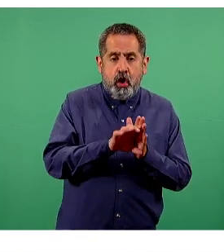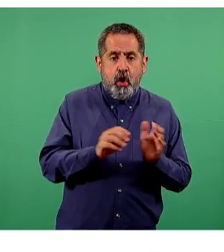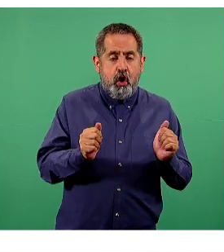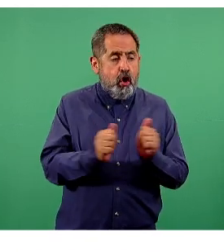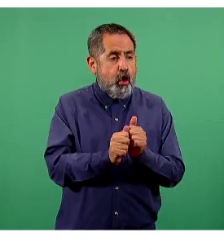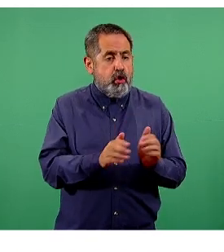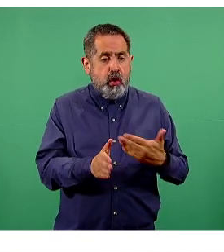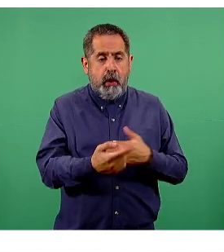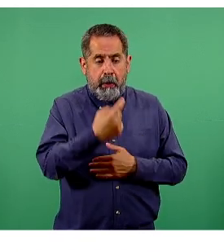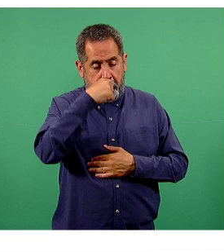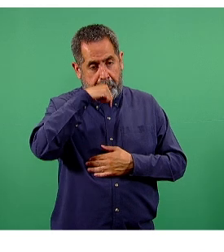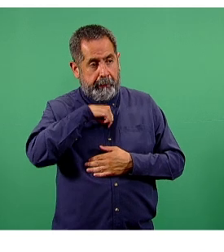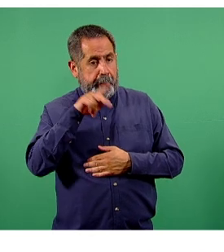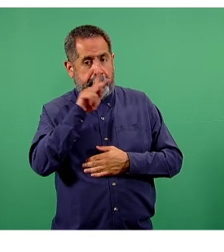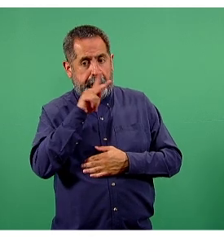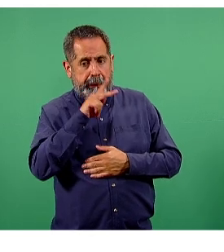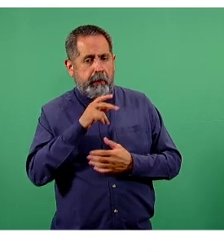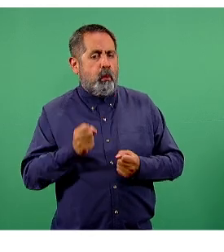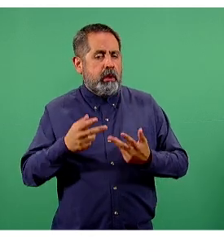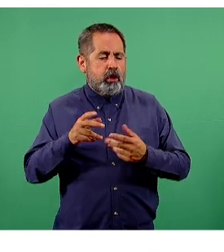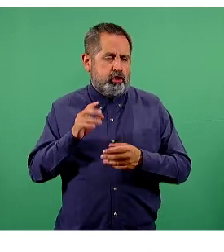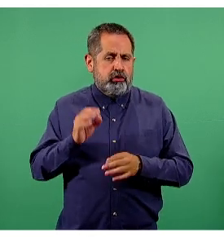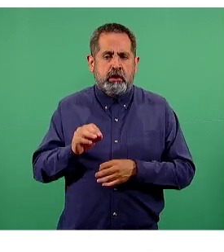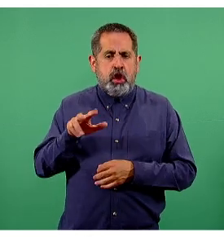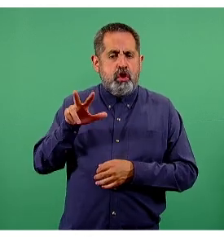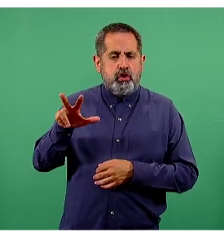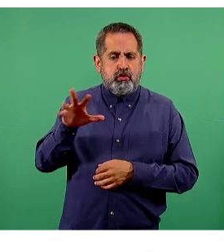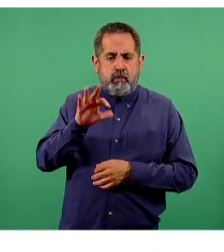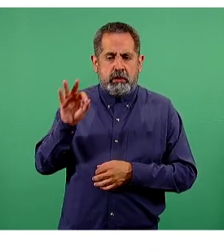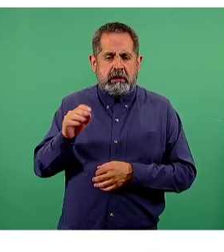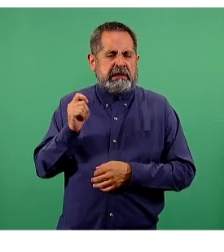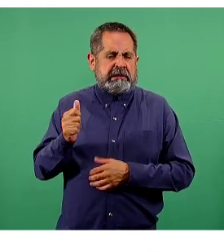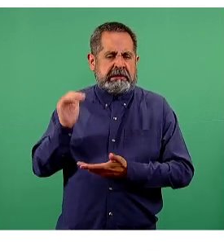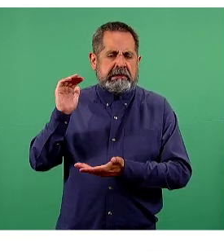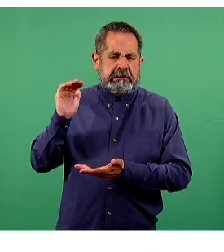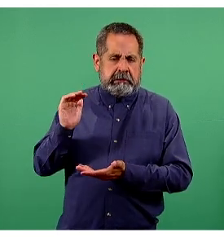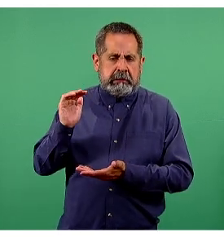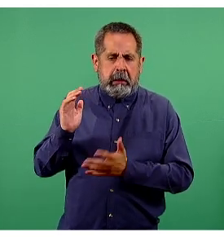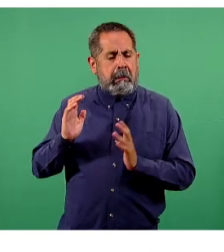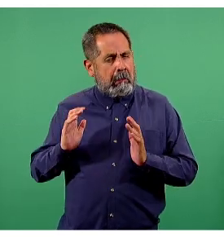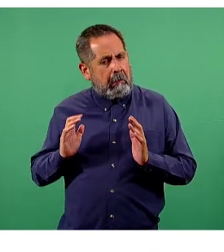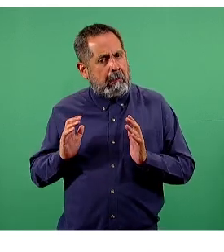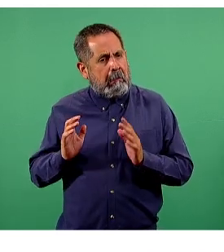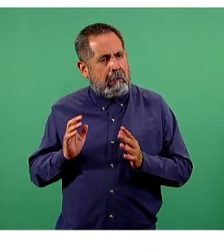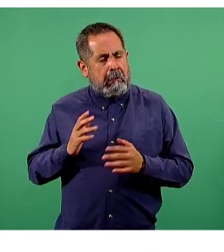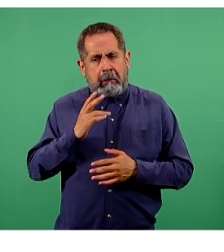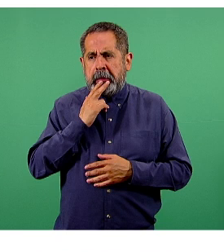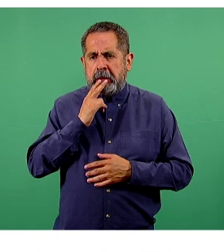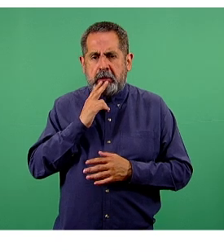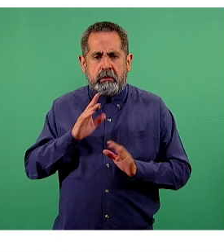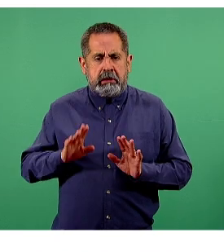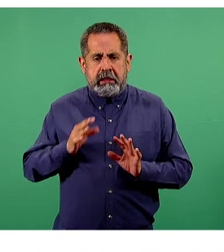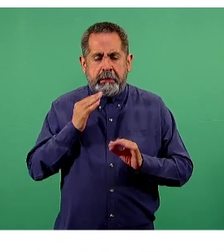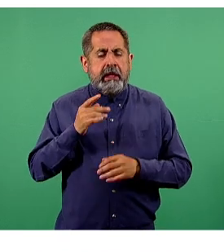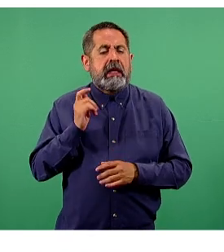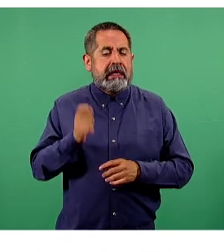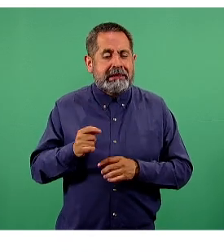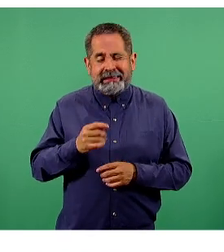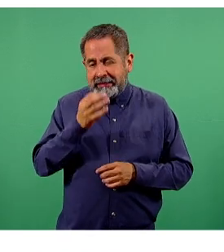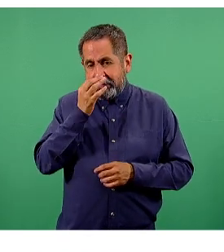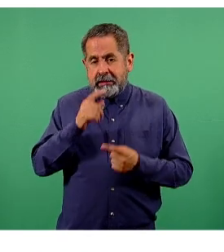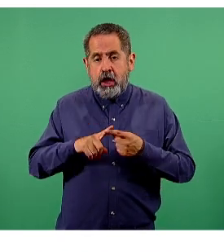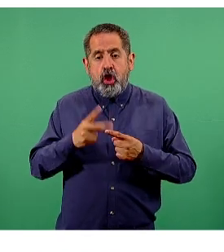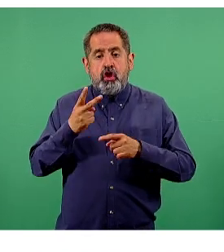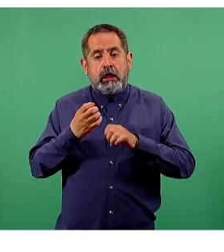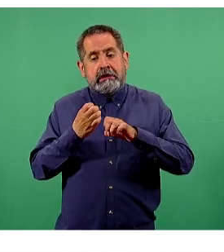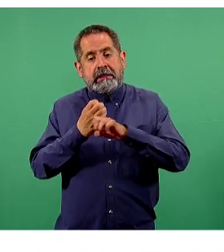camas con ventilador, está en 18%, esta también es una reducción importante para este tipo de camas, encontrándose solo 2